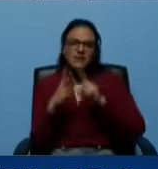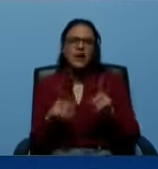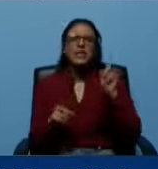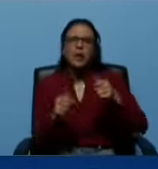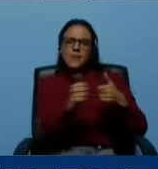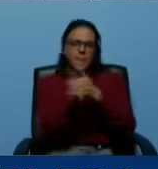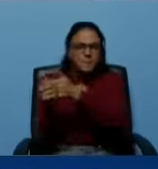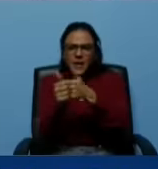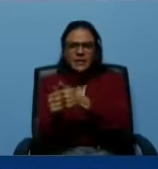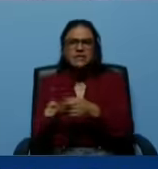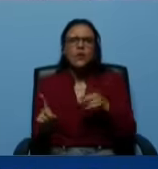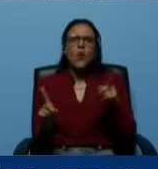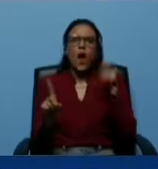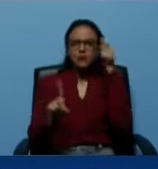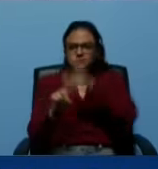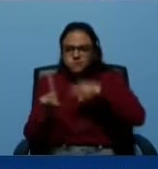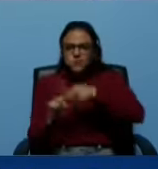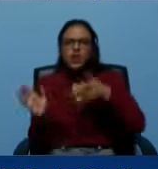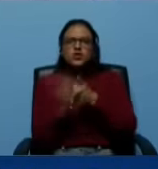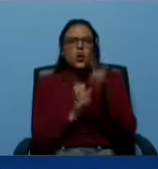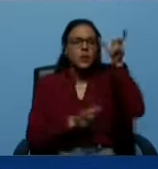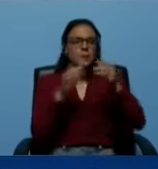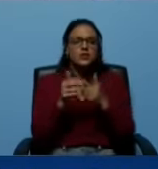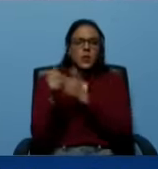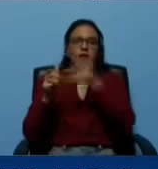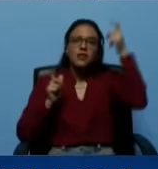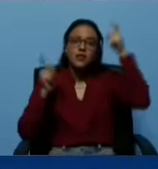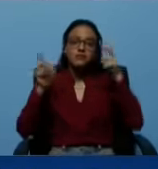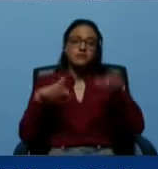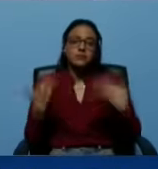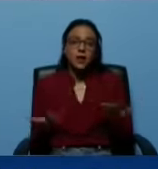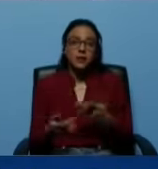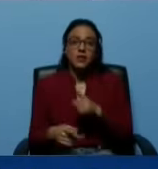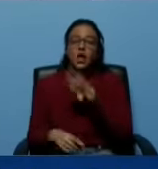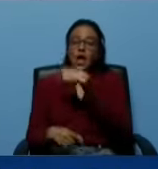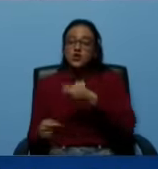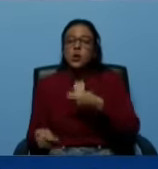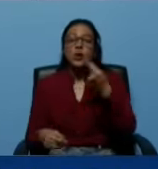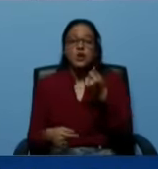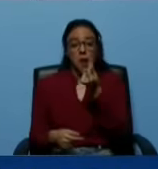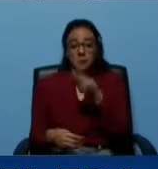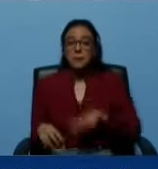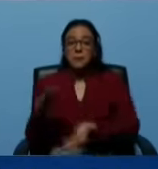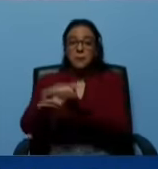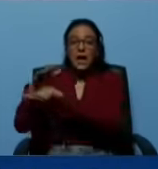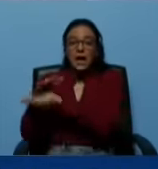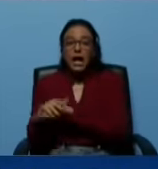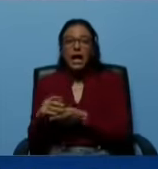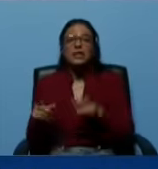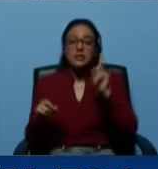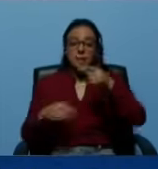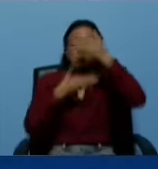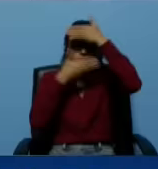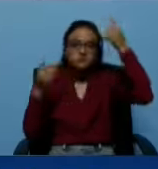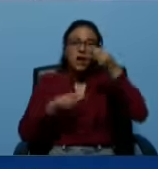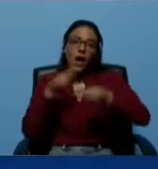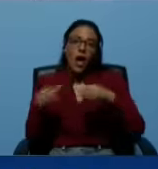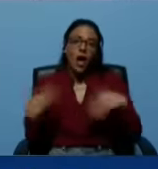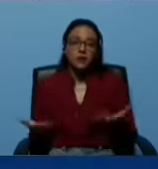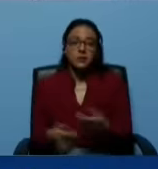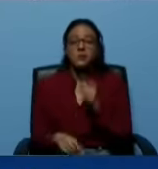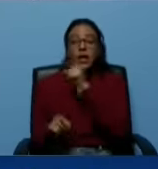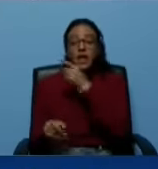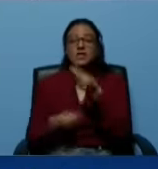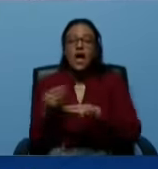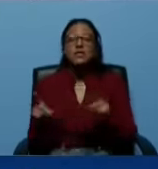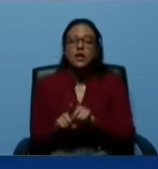persecución a dirigentes del chavismo, pagada a través de delincuentes. Yo creo que esa es la, a ella le, lo